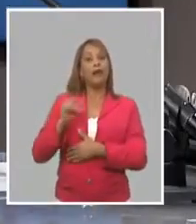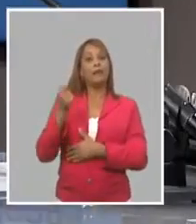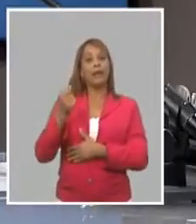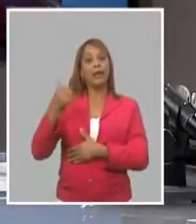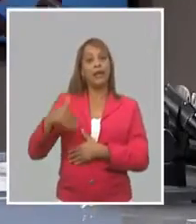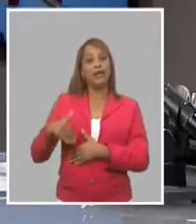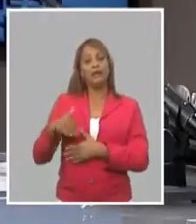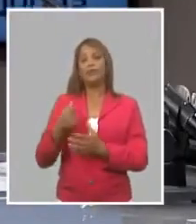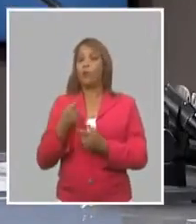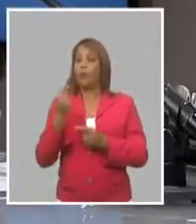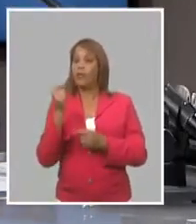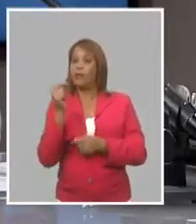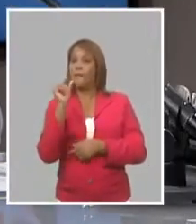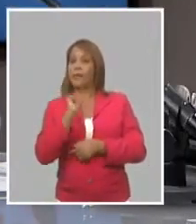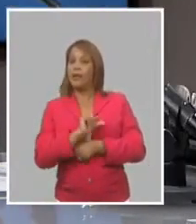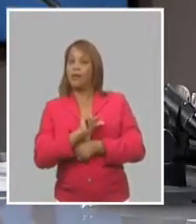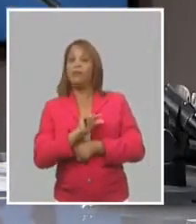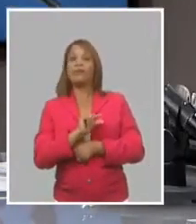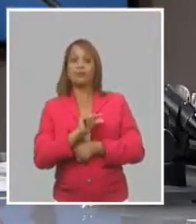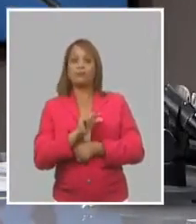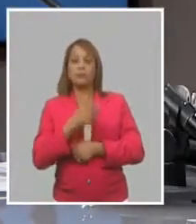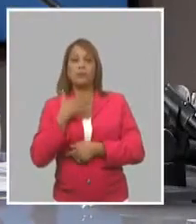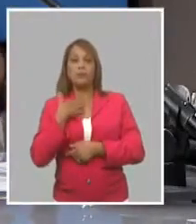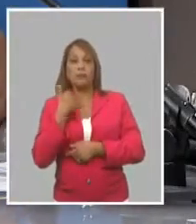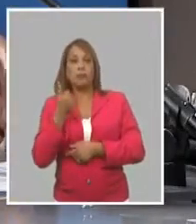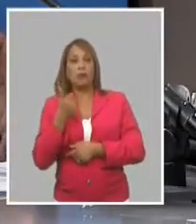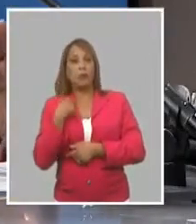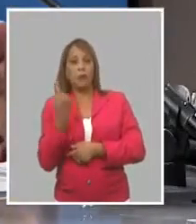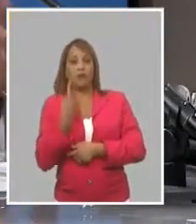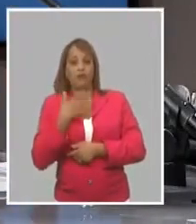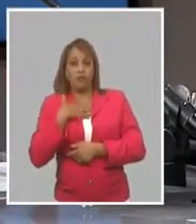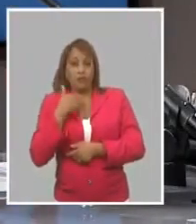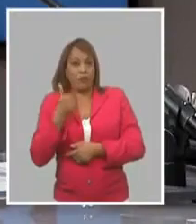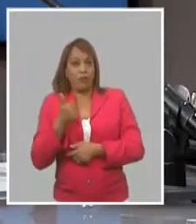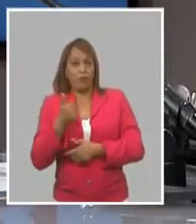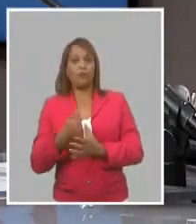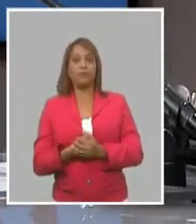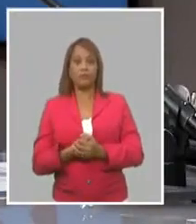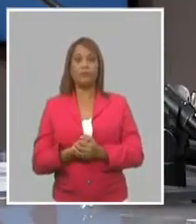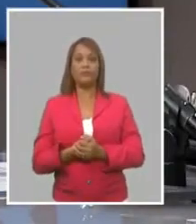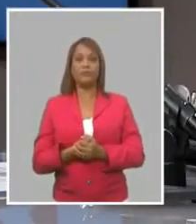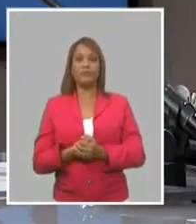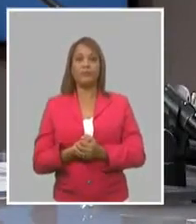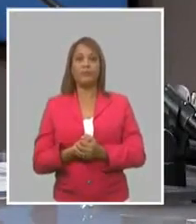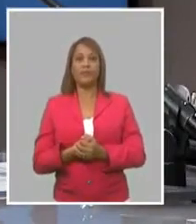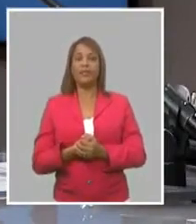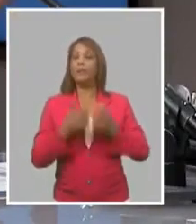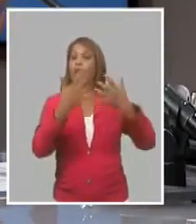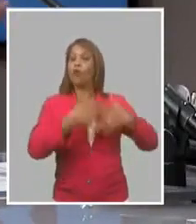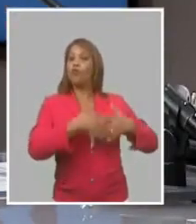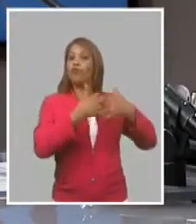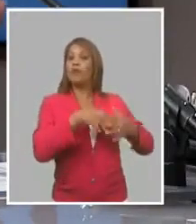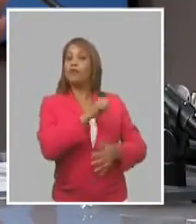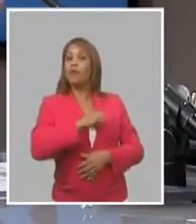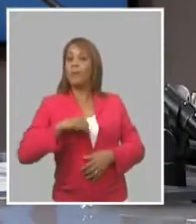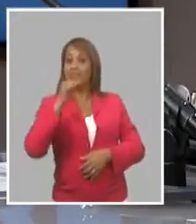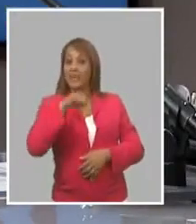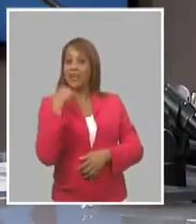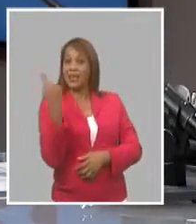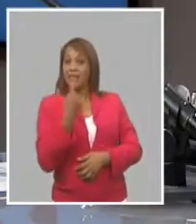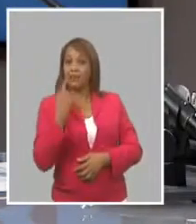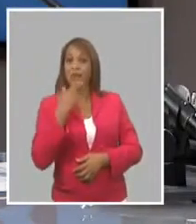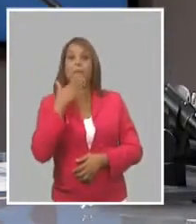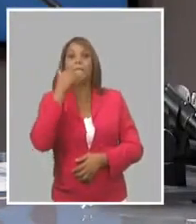importación por dólar de ingreso, que también nos conviene. Es decir, la devaluación nos va a permitir lograr lo que se